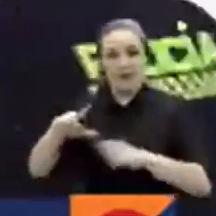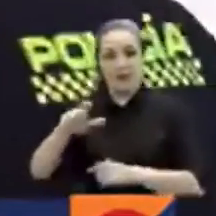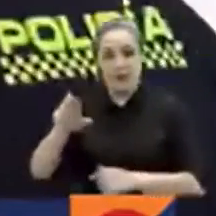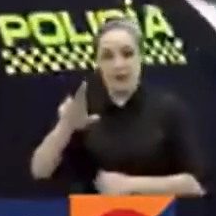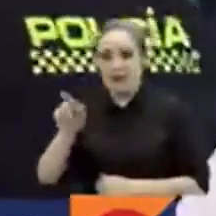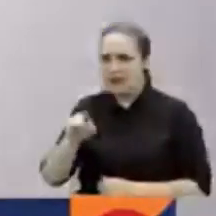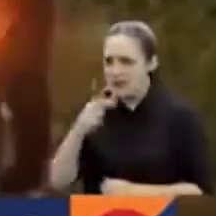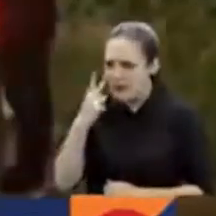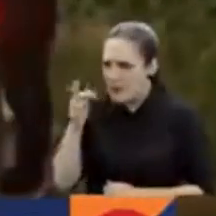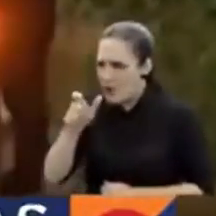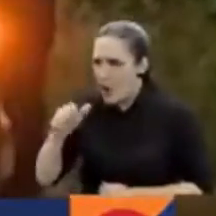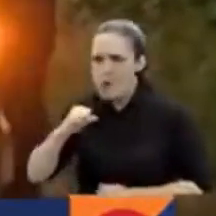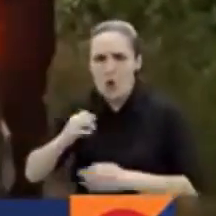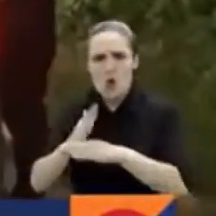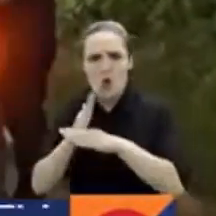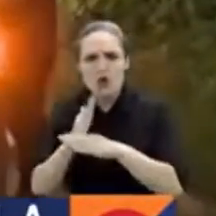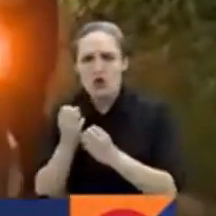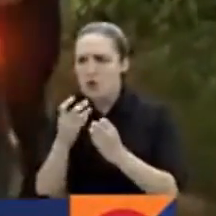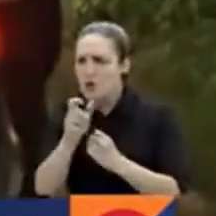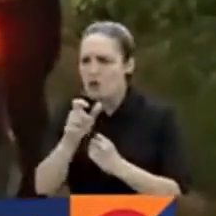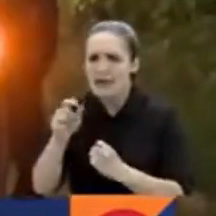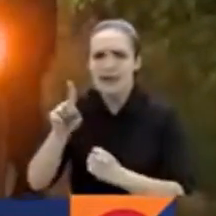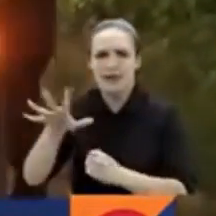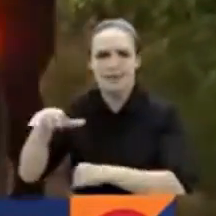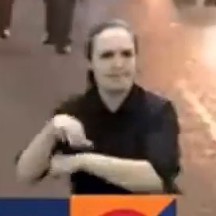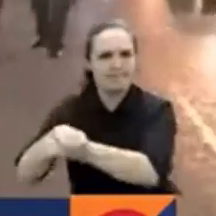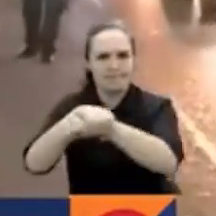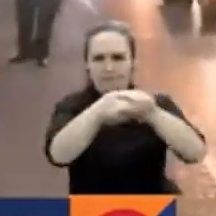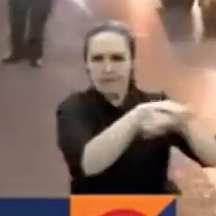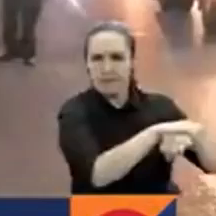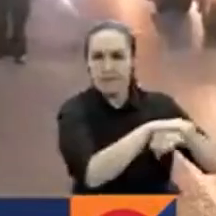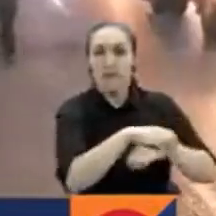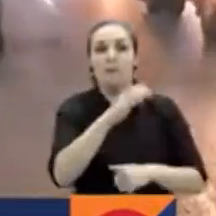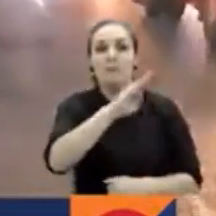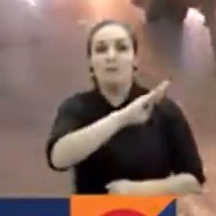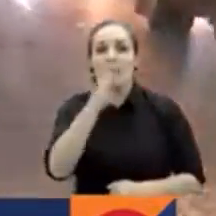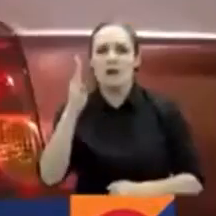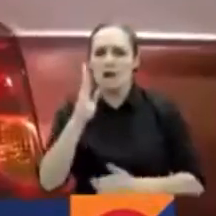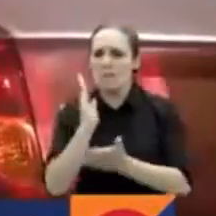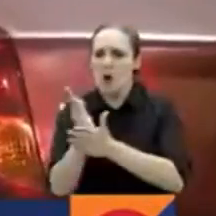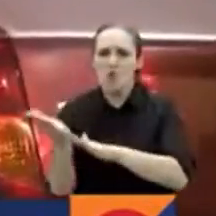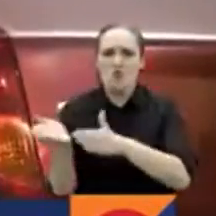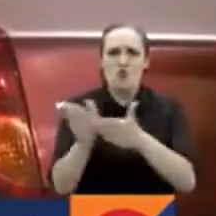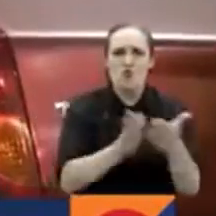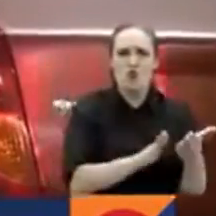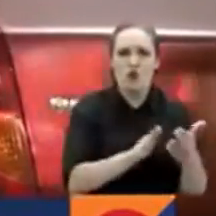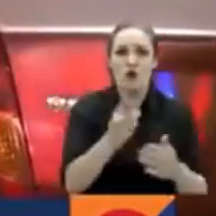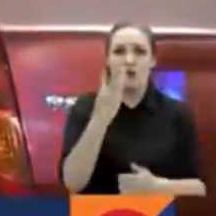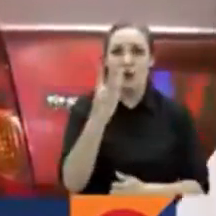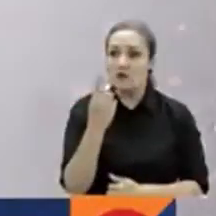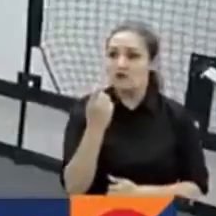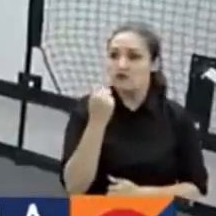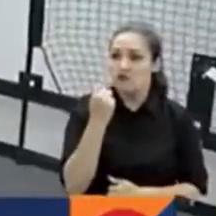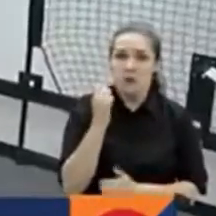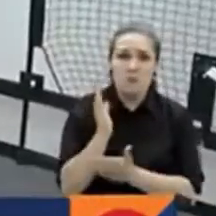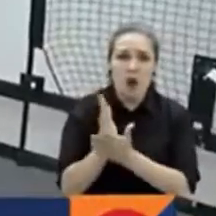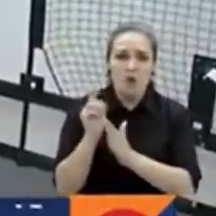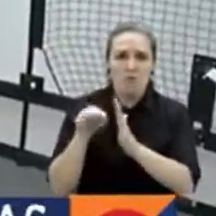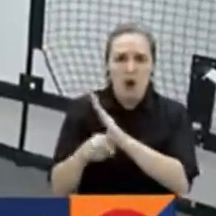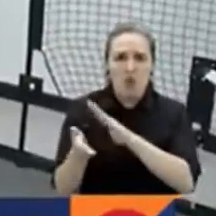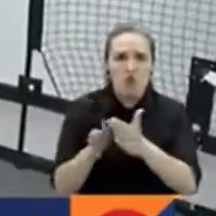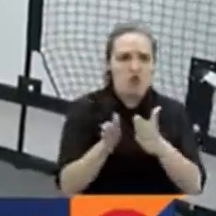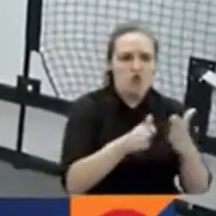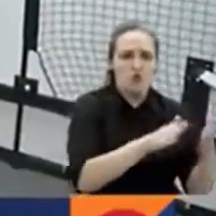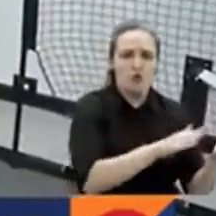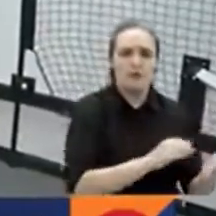porte de armas blancas. En Barranquilla han aumentado las muertes violentas, 3 víctimas en las últimas horas.